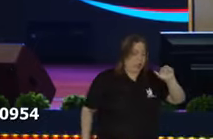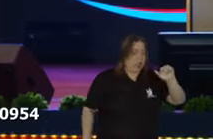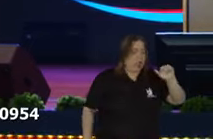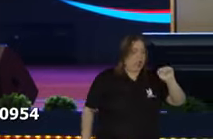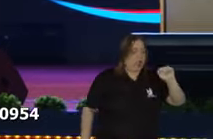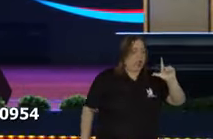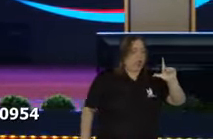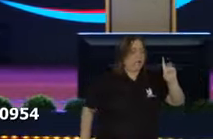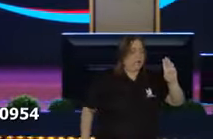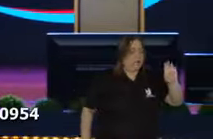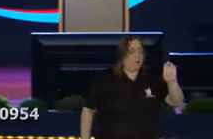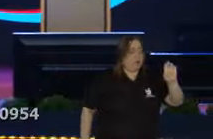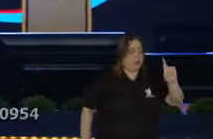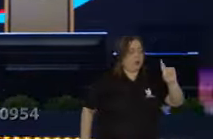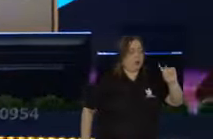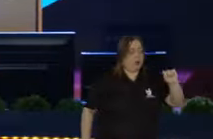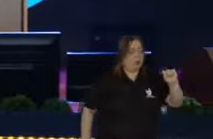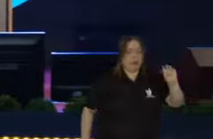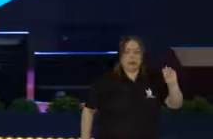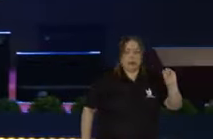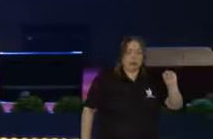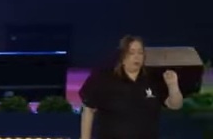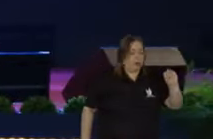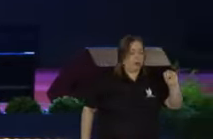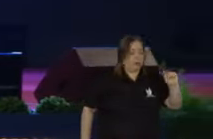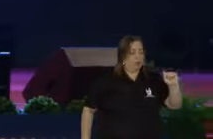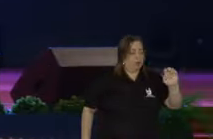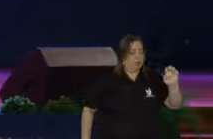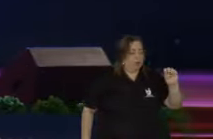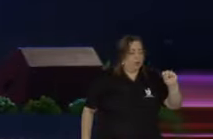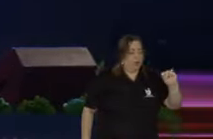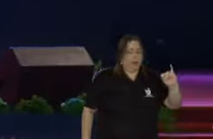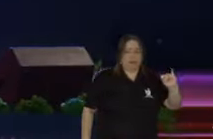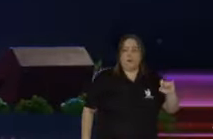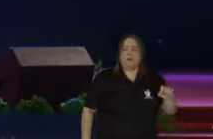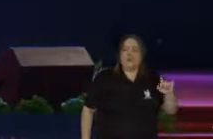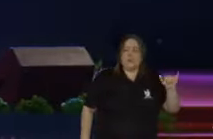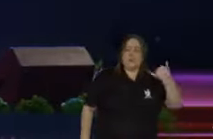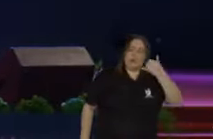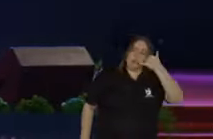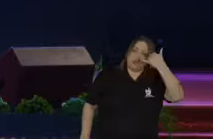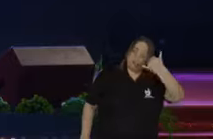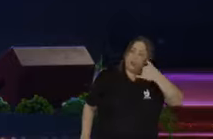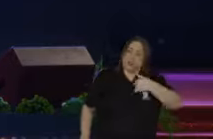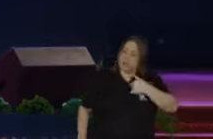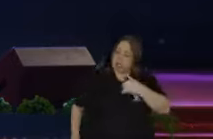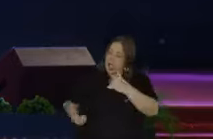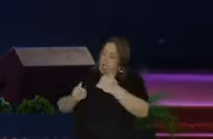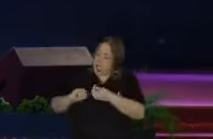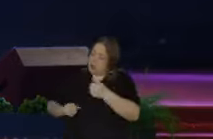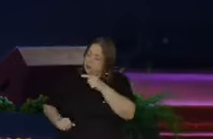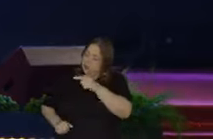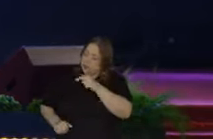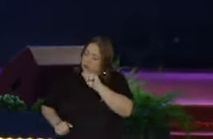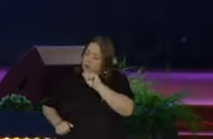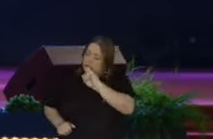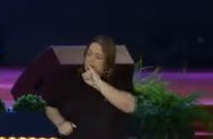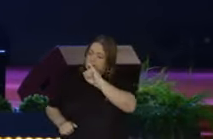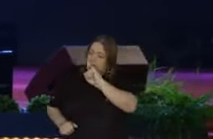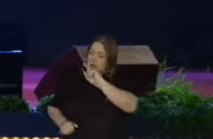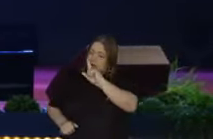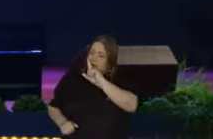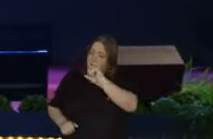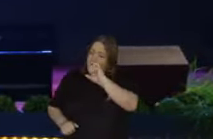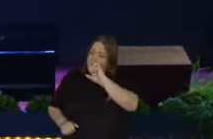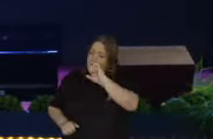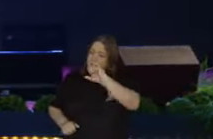ustedes, me llama hace unos años. Me llama por teléfono y me dice, ¿cómo estás, Alejandro? ¿Tu familia? Y me cuenta de